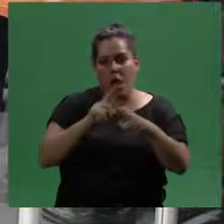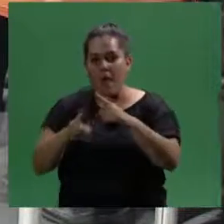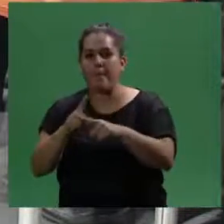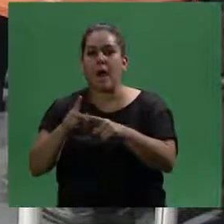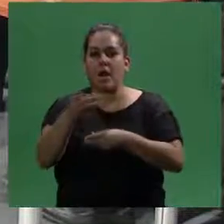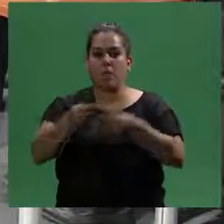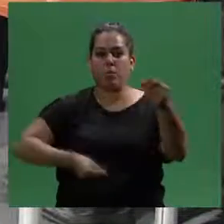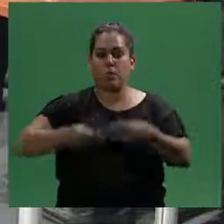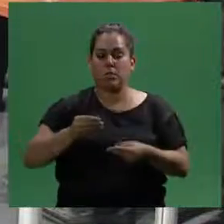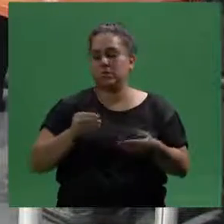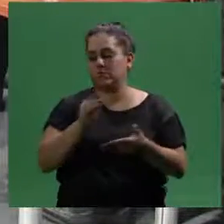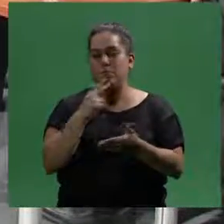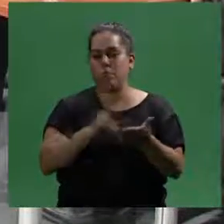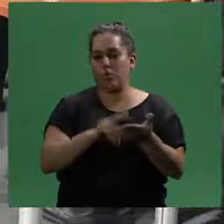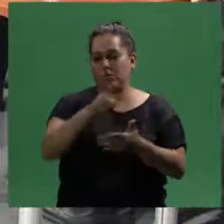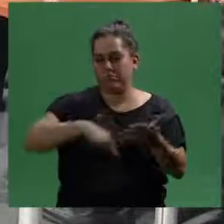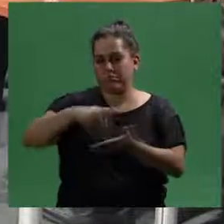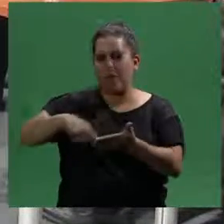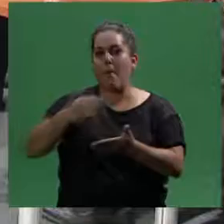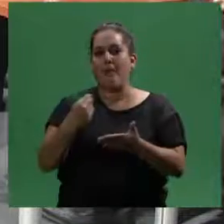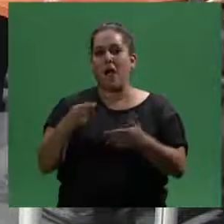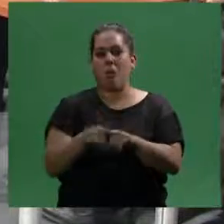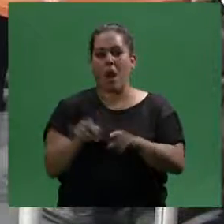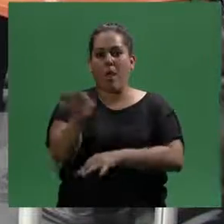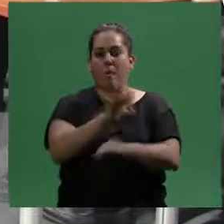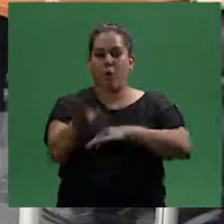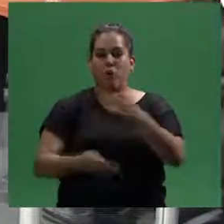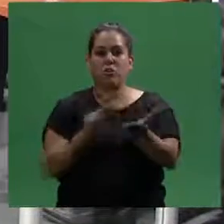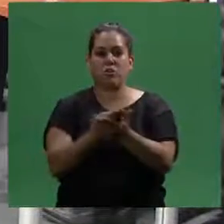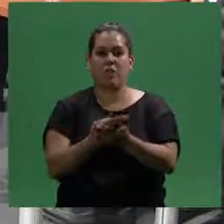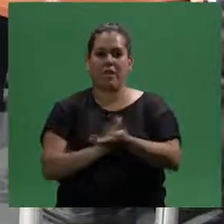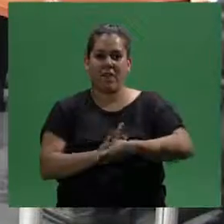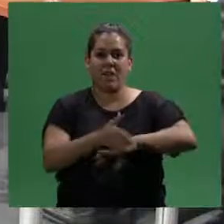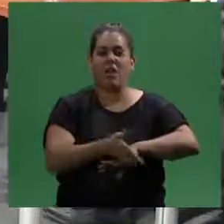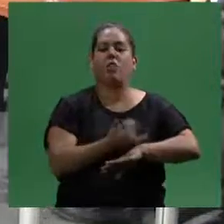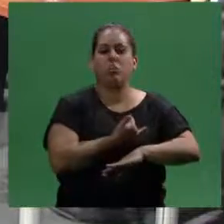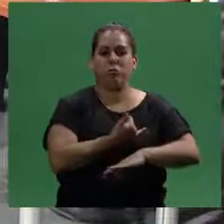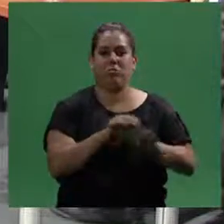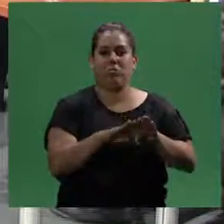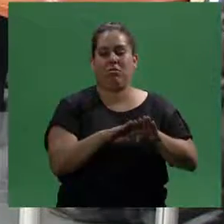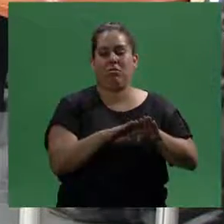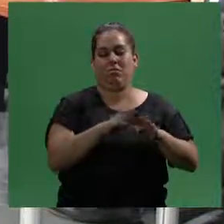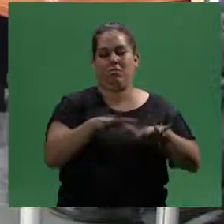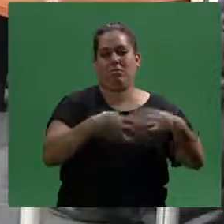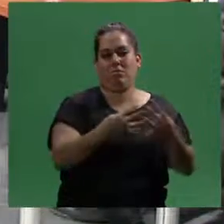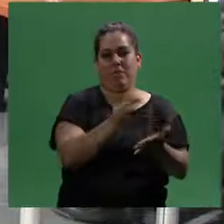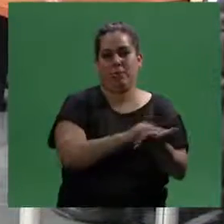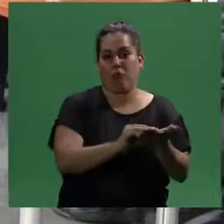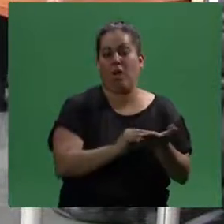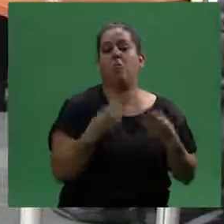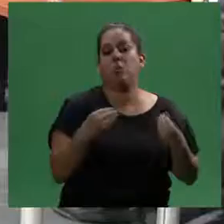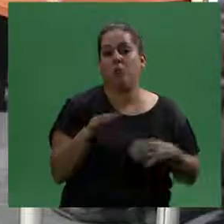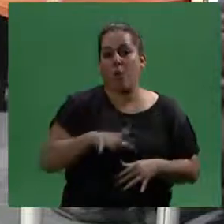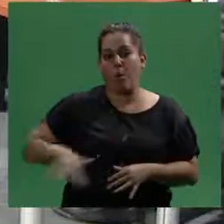creación de impuestos, donde obligatoriamente los proyectos deben ingresar por la Cámara de Diputados. Esta es una razón muy básica. El pueblo es el